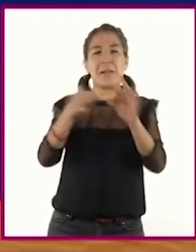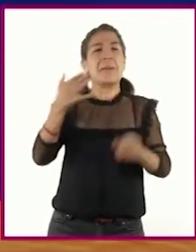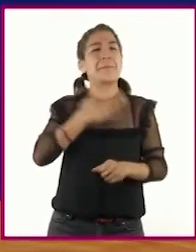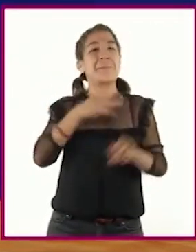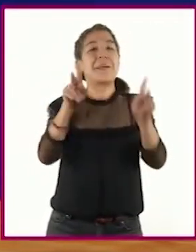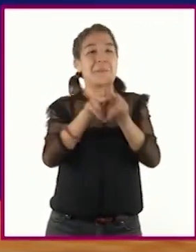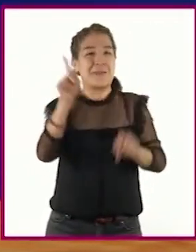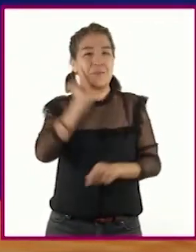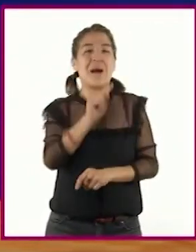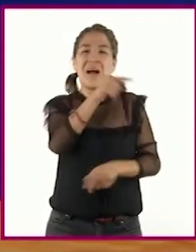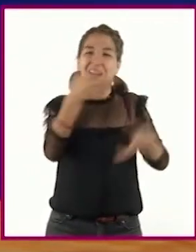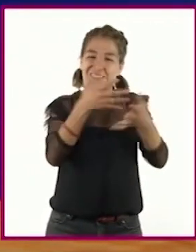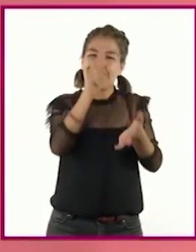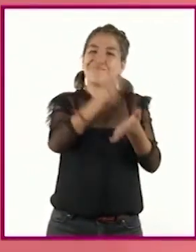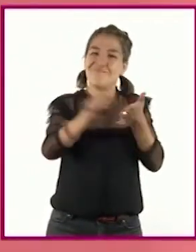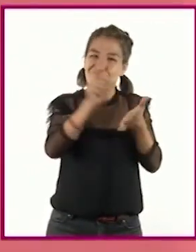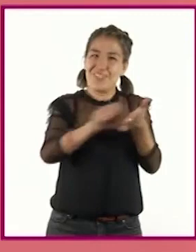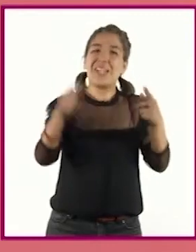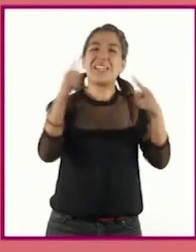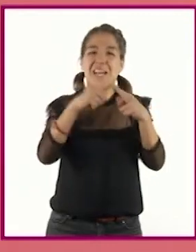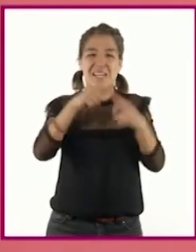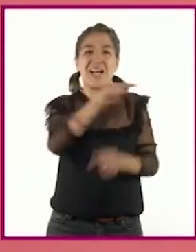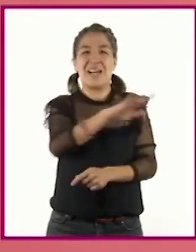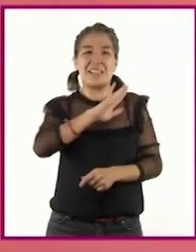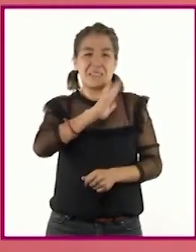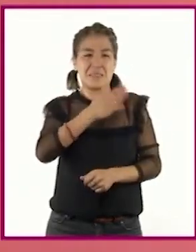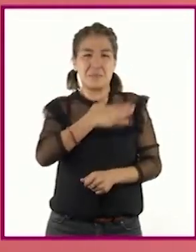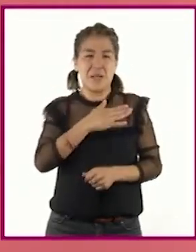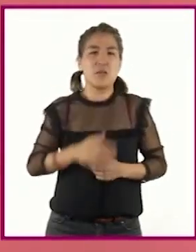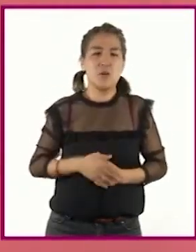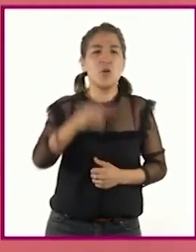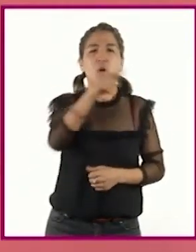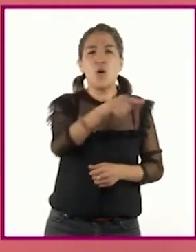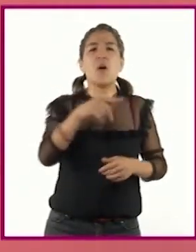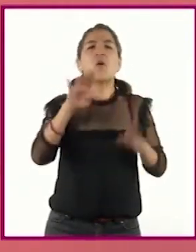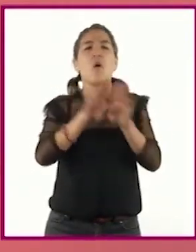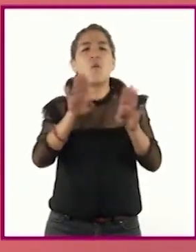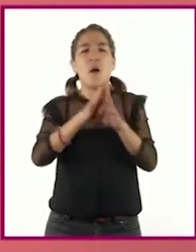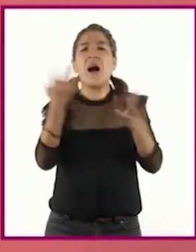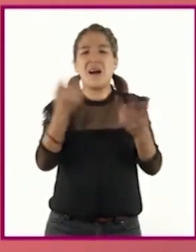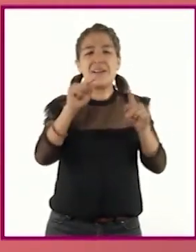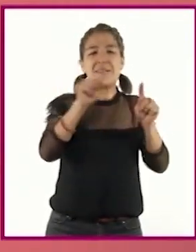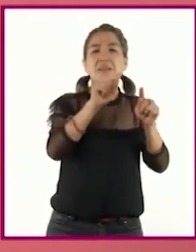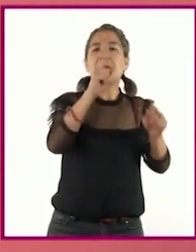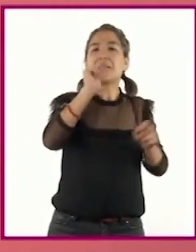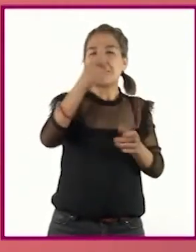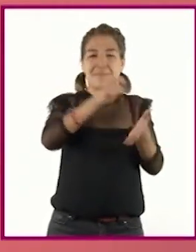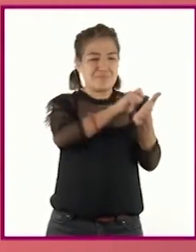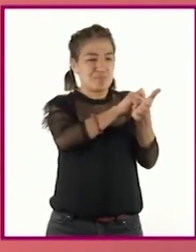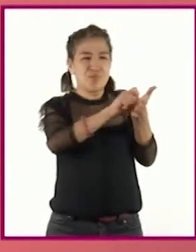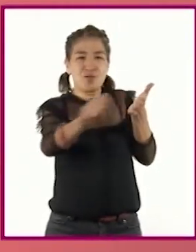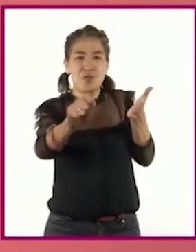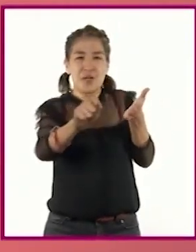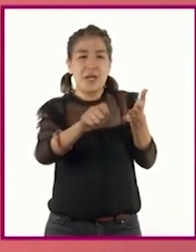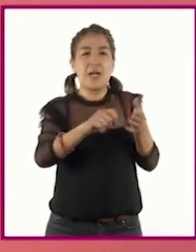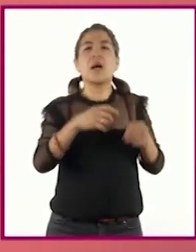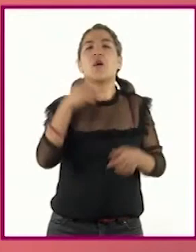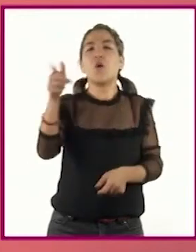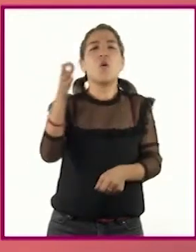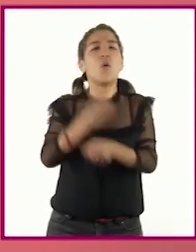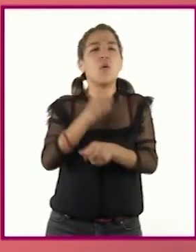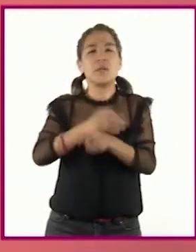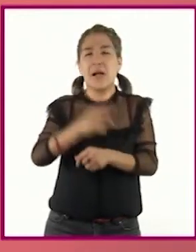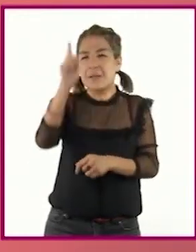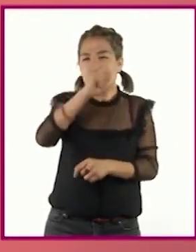estaba haciendo su tarea de español y vi que utilizó una técnica de subrayado que le fue de gran ayuda. ¿Qué nos sugiere hacer en